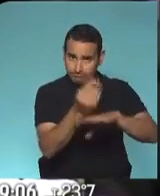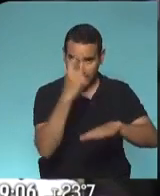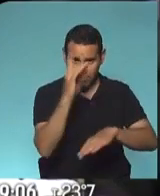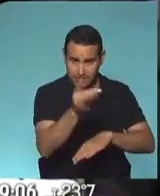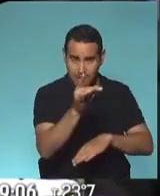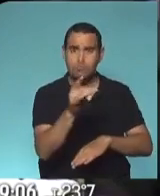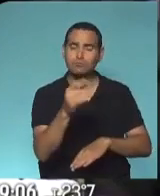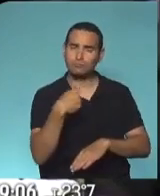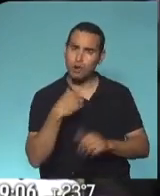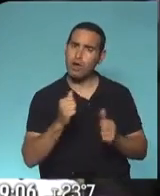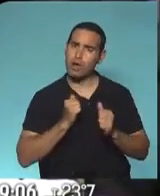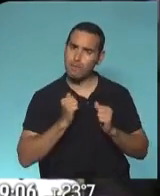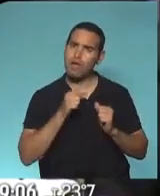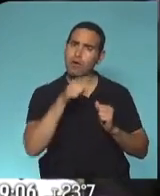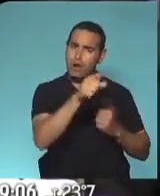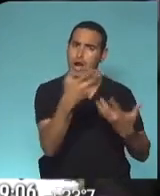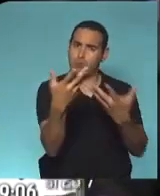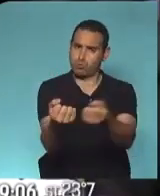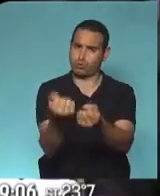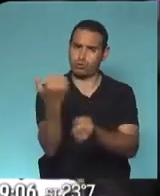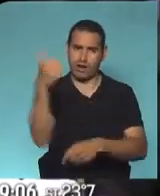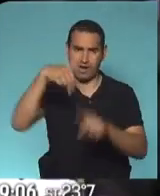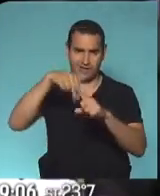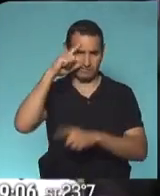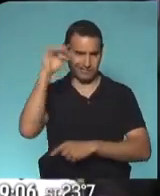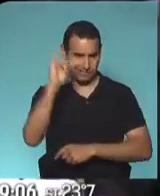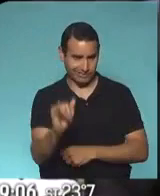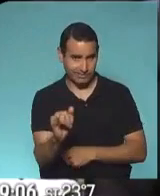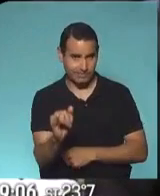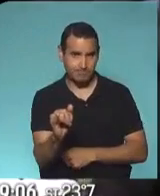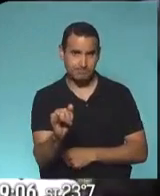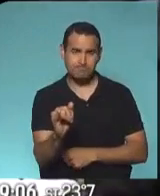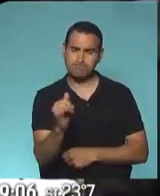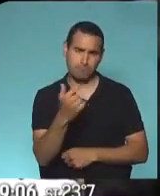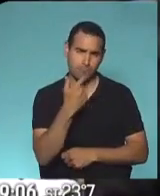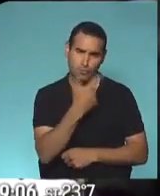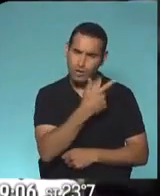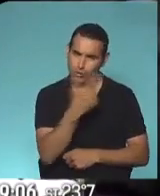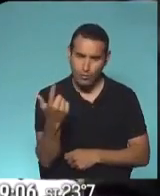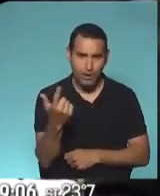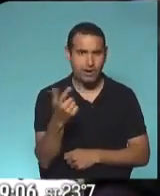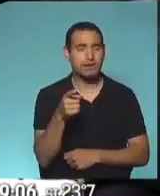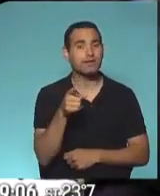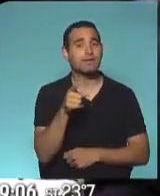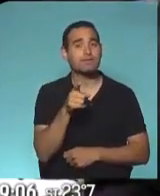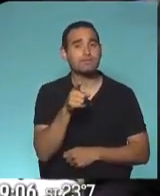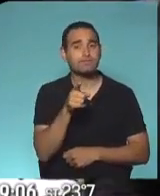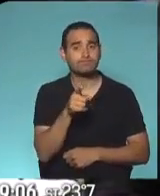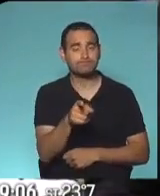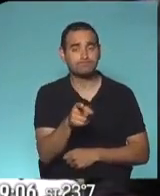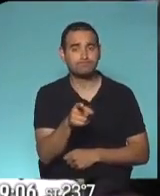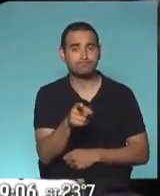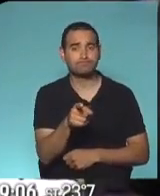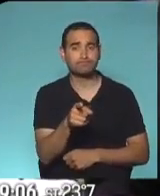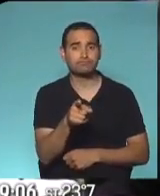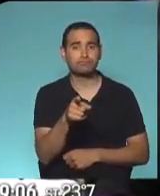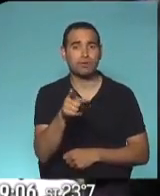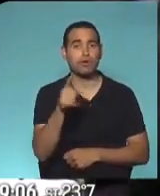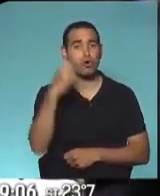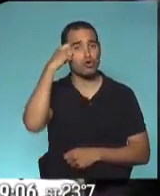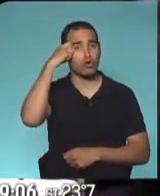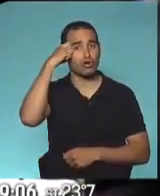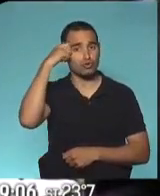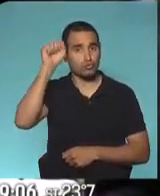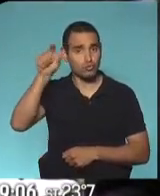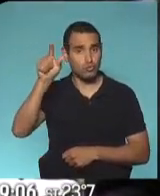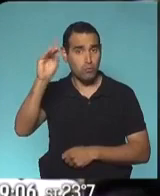labor que está llevando la presidenta electa no tengamos dudas que el camino adoptado por el congreso de bolivia